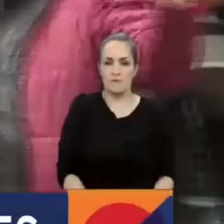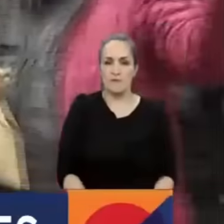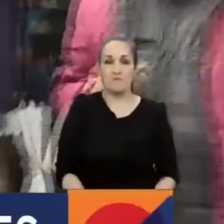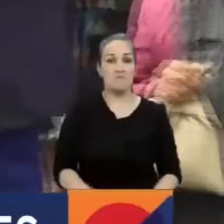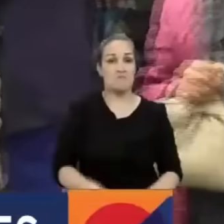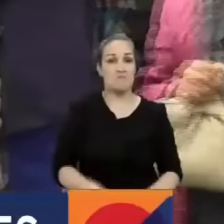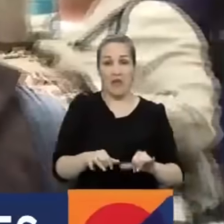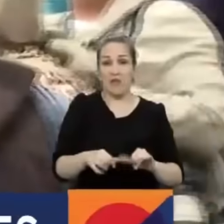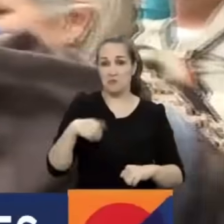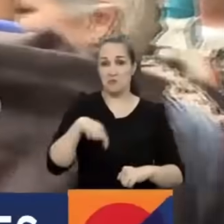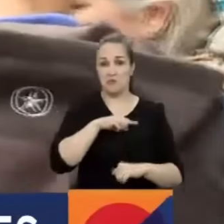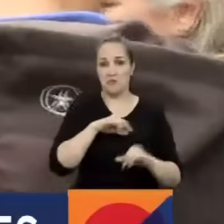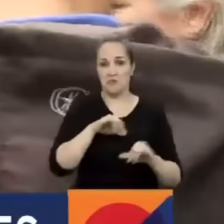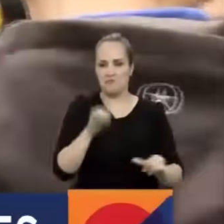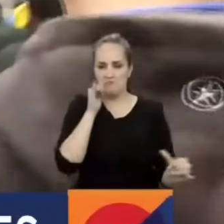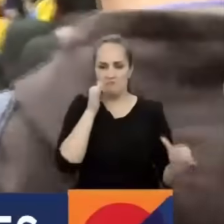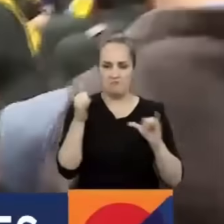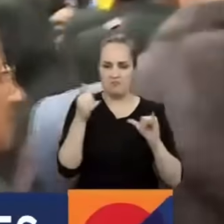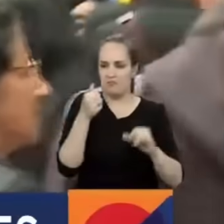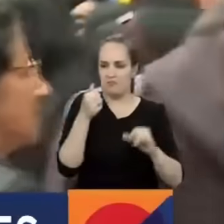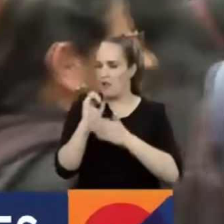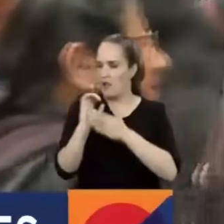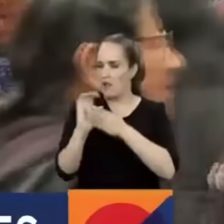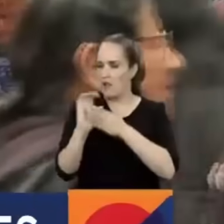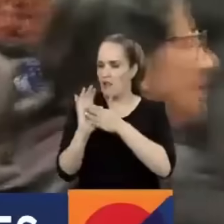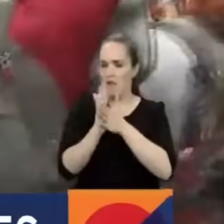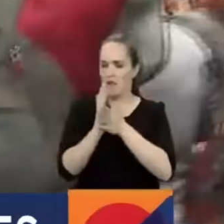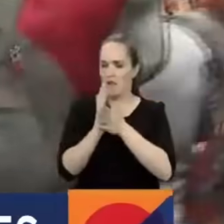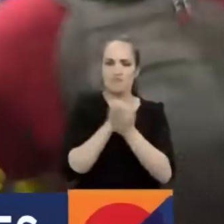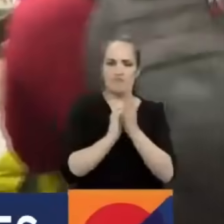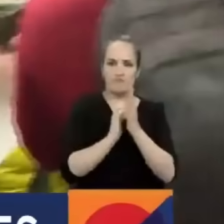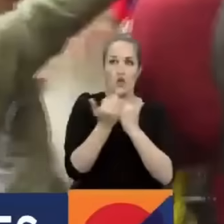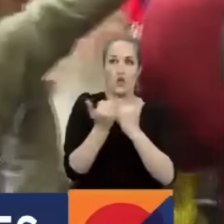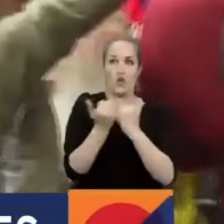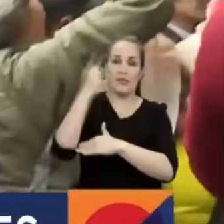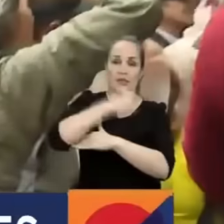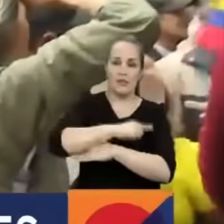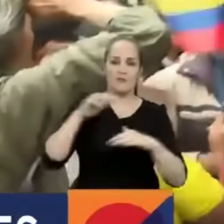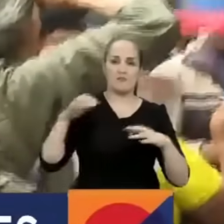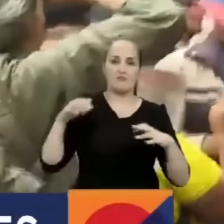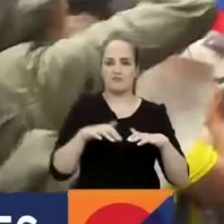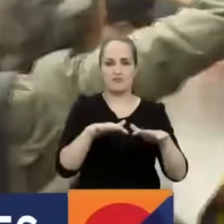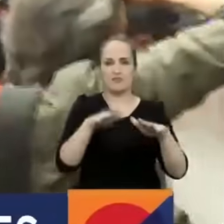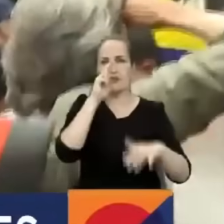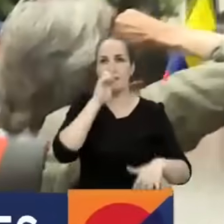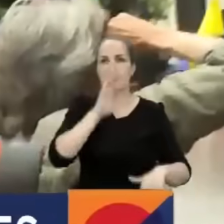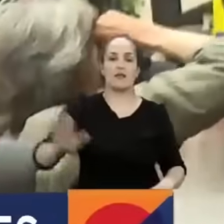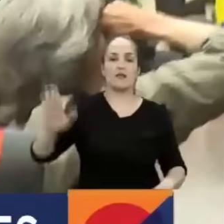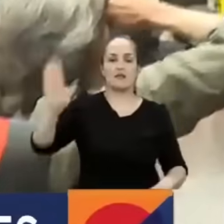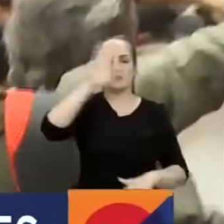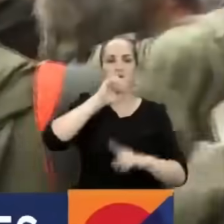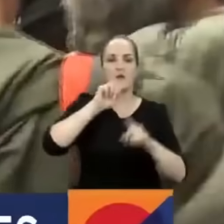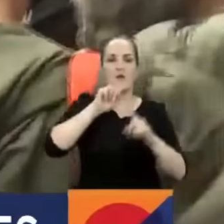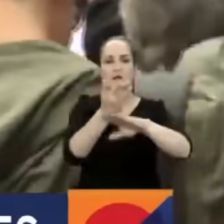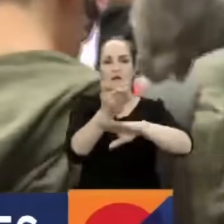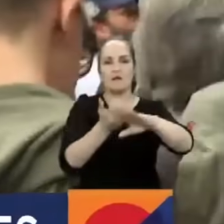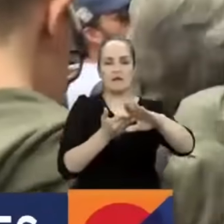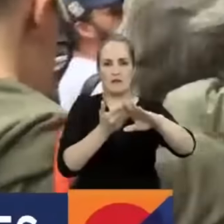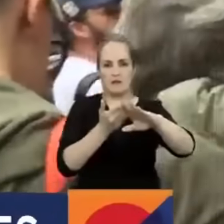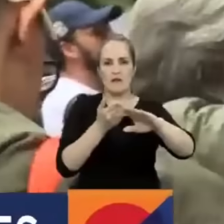seguiremos aquí acompañándoles en lo que acontezca en esta jornada de movilización nacional para la exigencia de